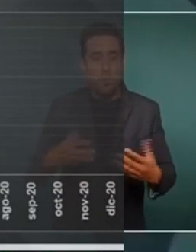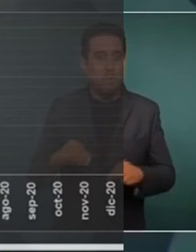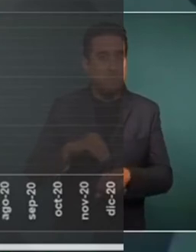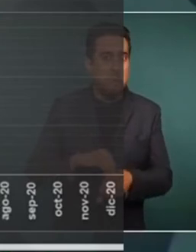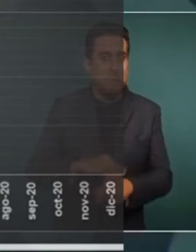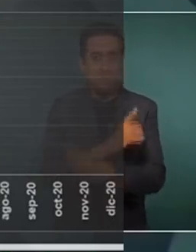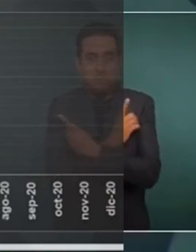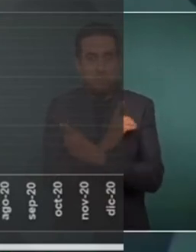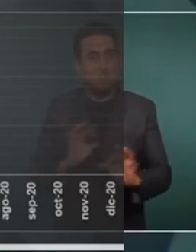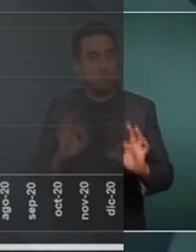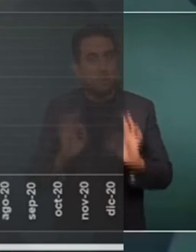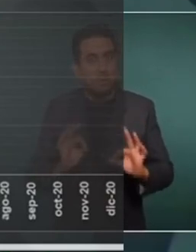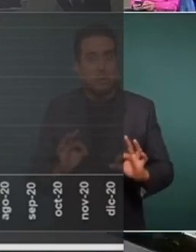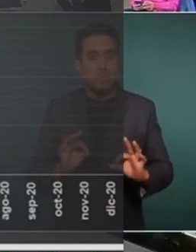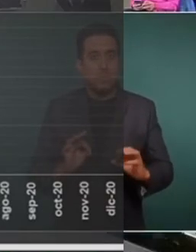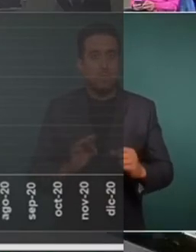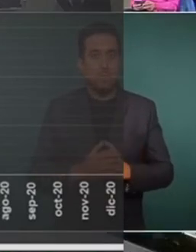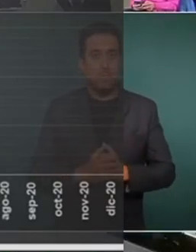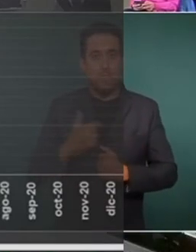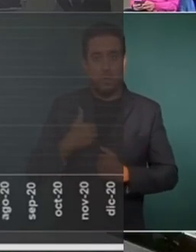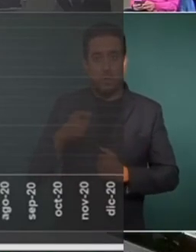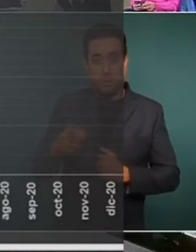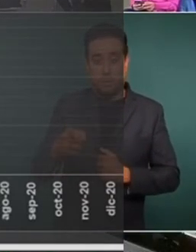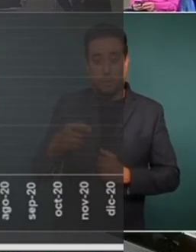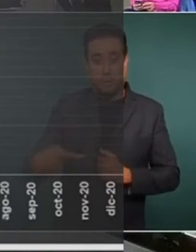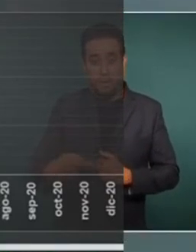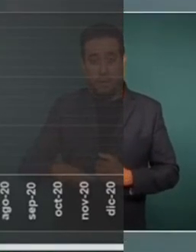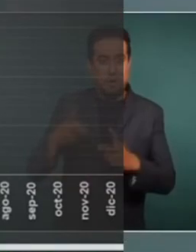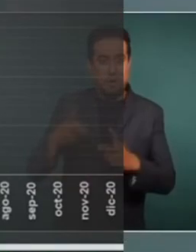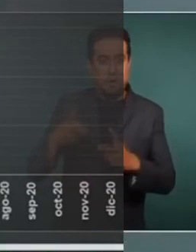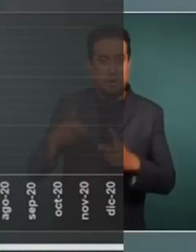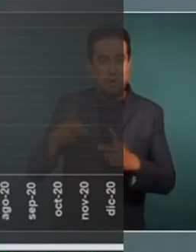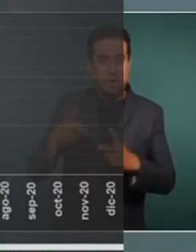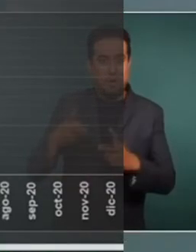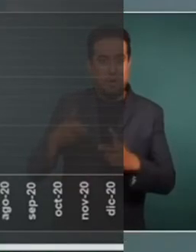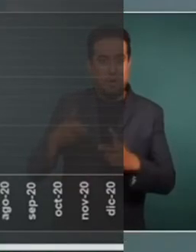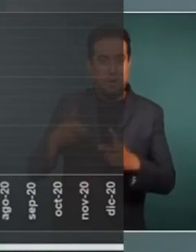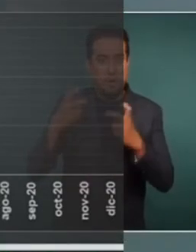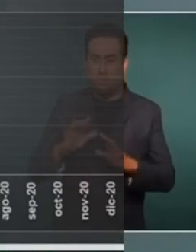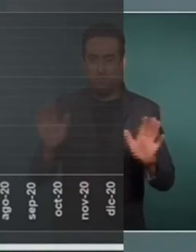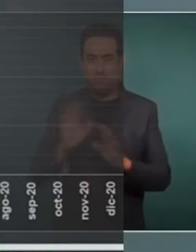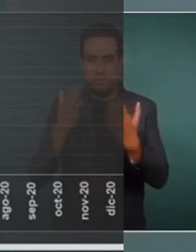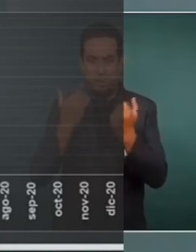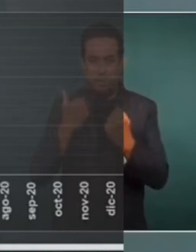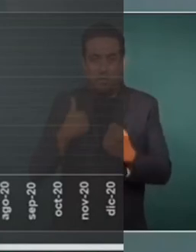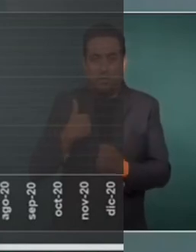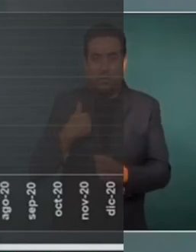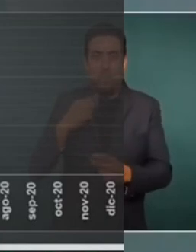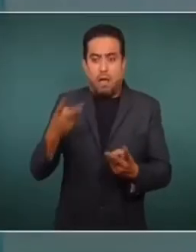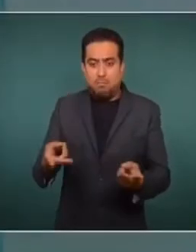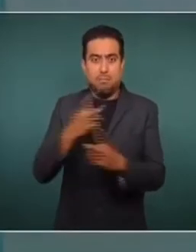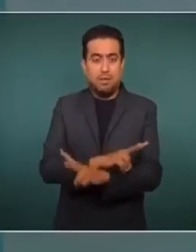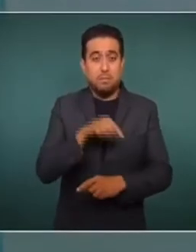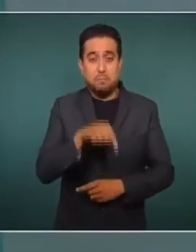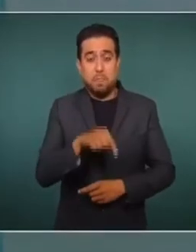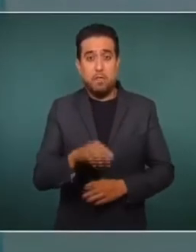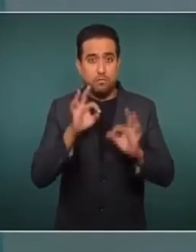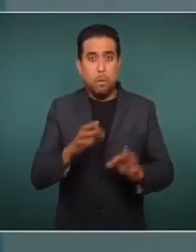Entonces, no esperamos, para contestar tu pregunta, que haya un repunte en la incidencia delictiva. Al contrario, cada vez vamos a ir